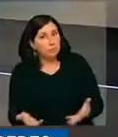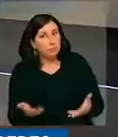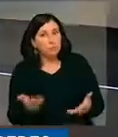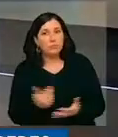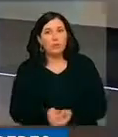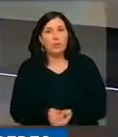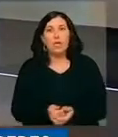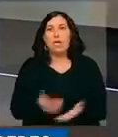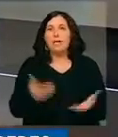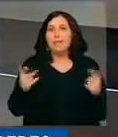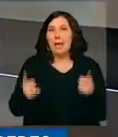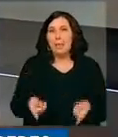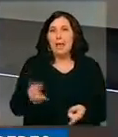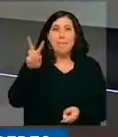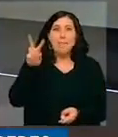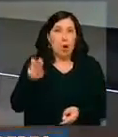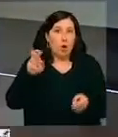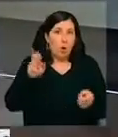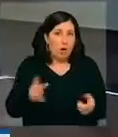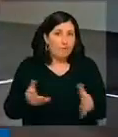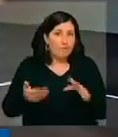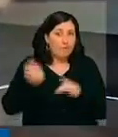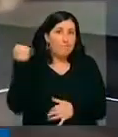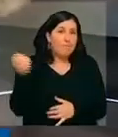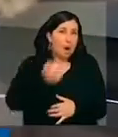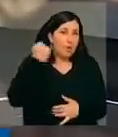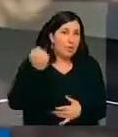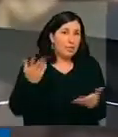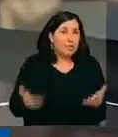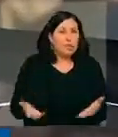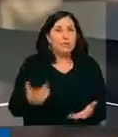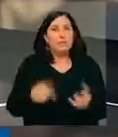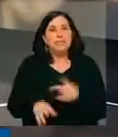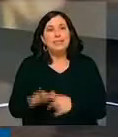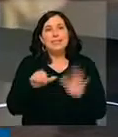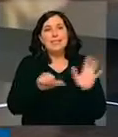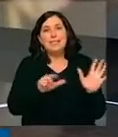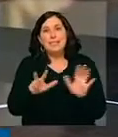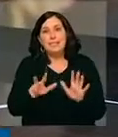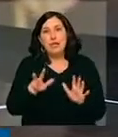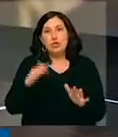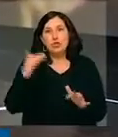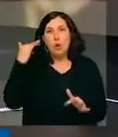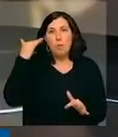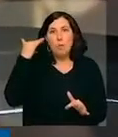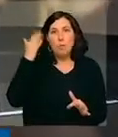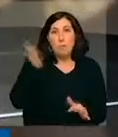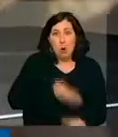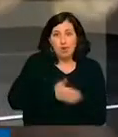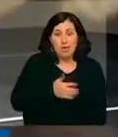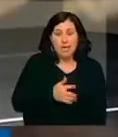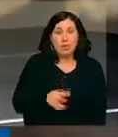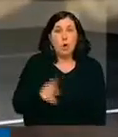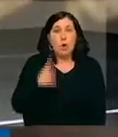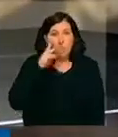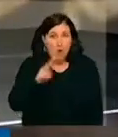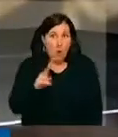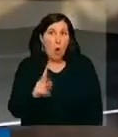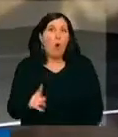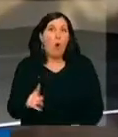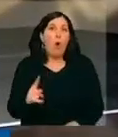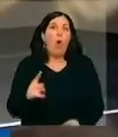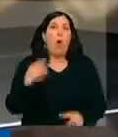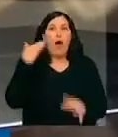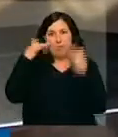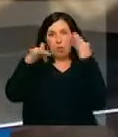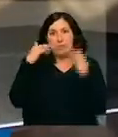la pornografía, otro gran eje de este estudio. El 68% de los adolescentes vio pornografía alguna vez en la vida. Y